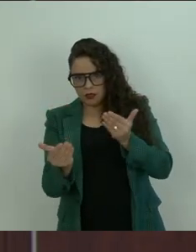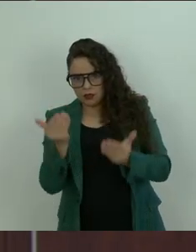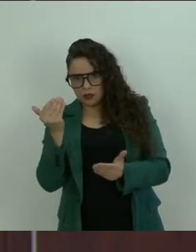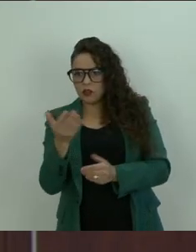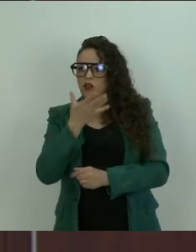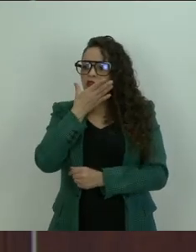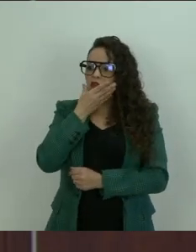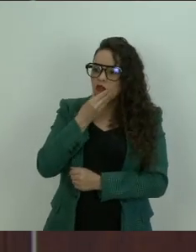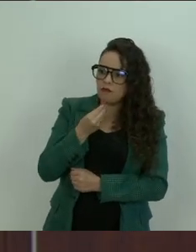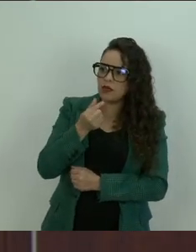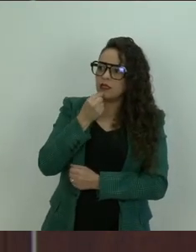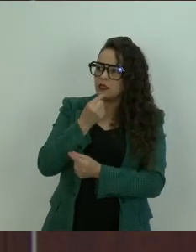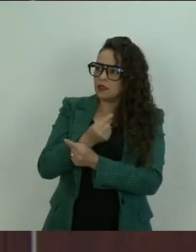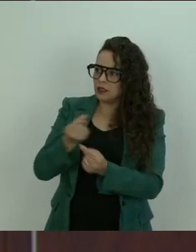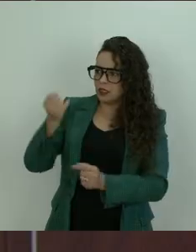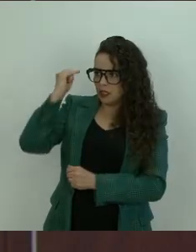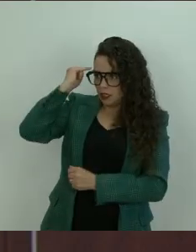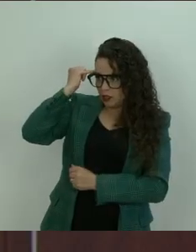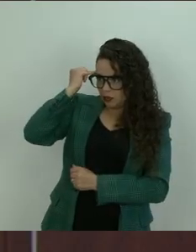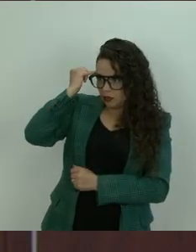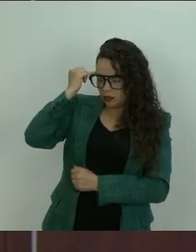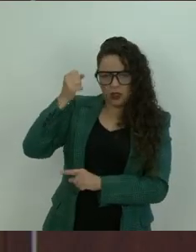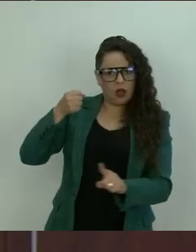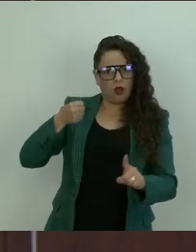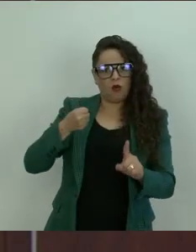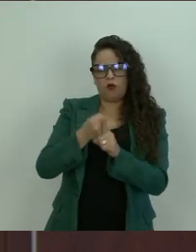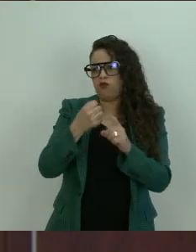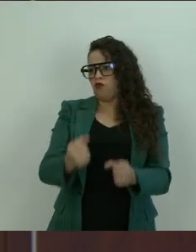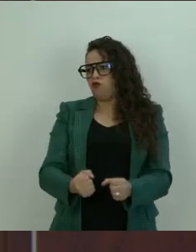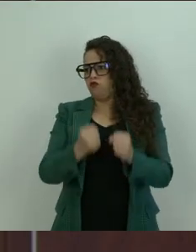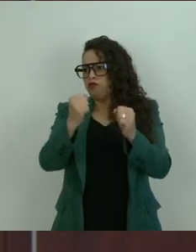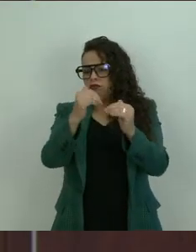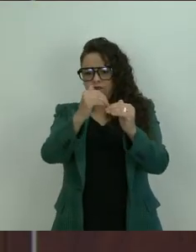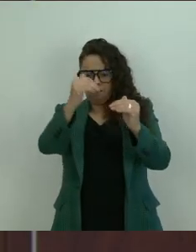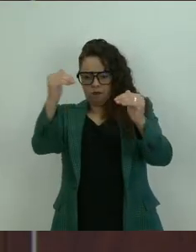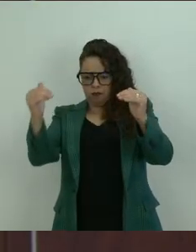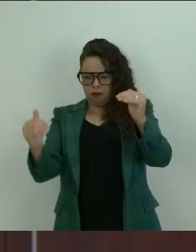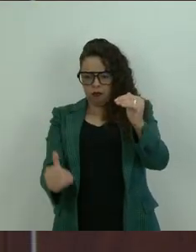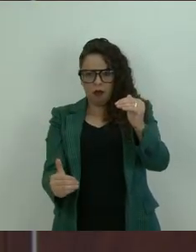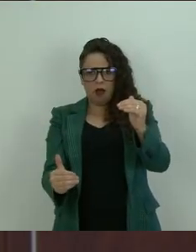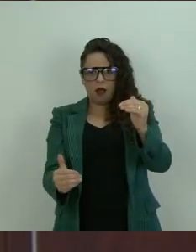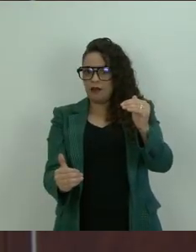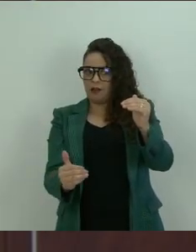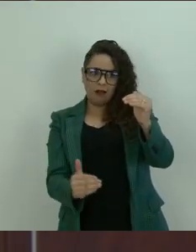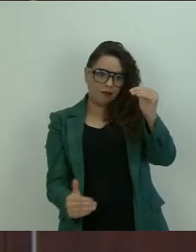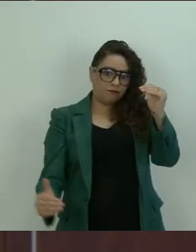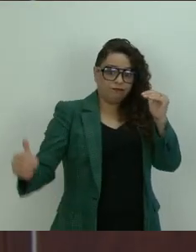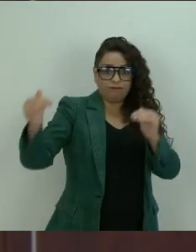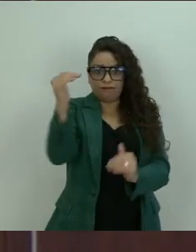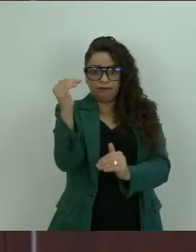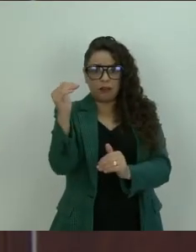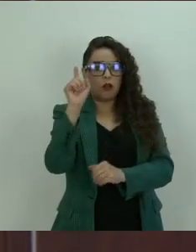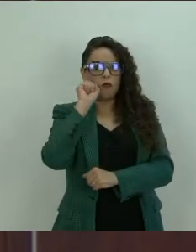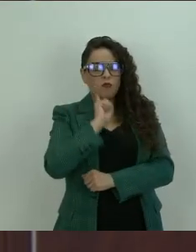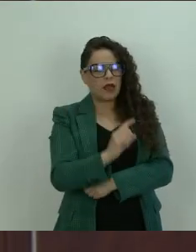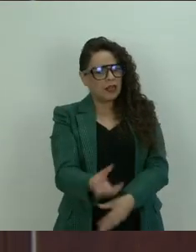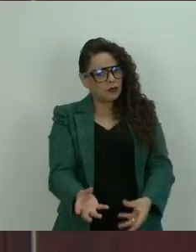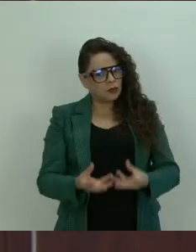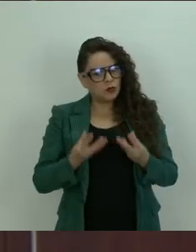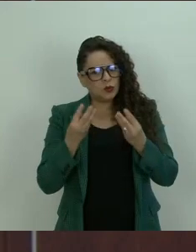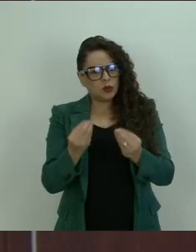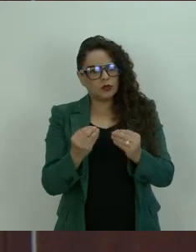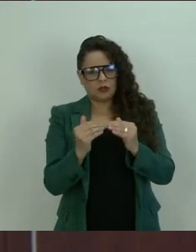niños indígenas. ¿Por qué? Porque está la discriminación que se cruza, como ya lo comentaste, en el